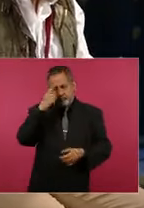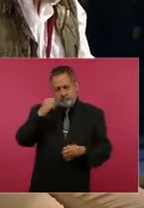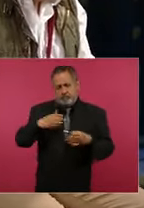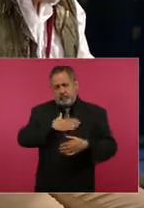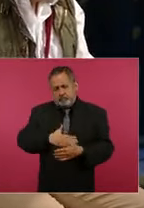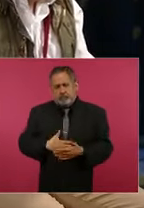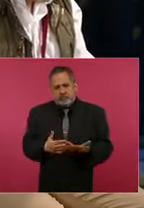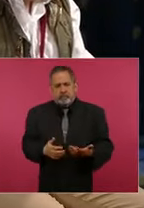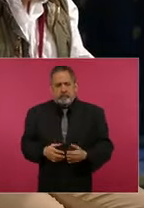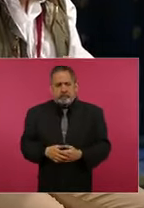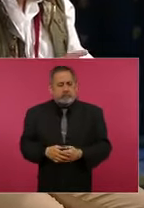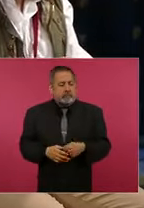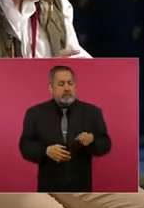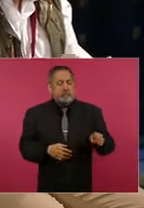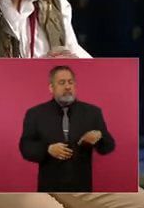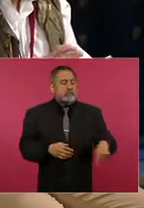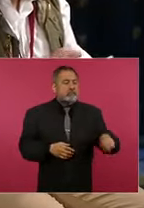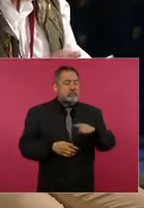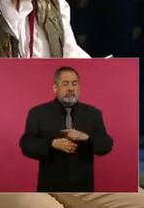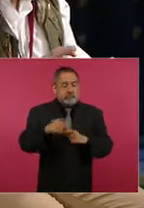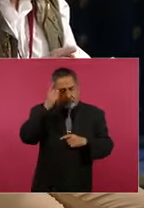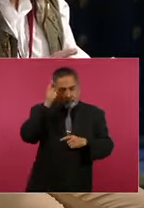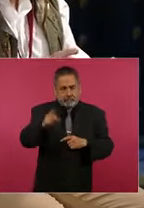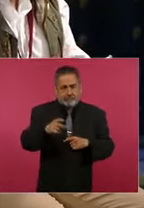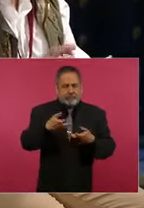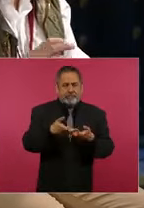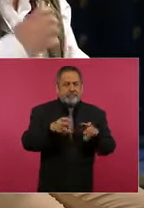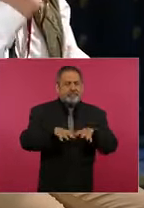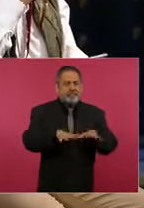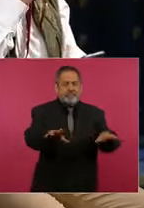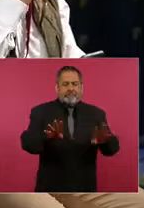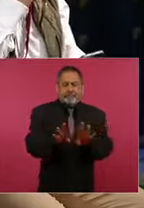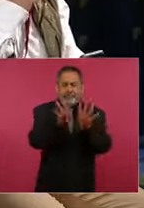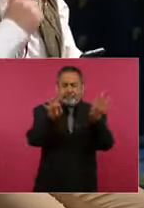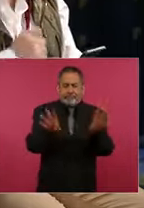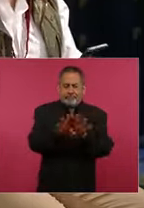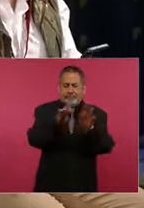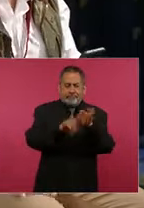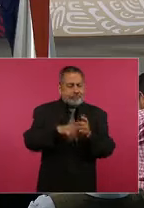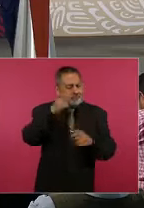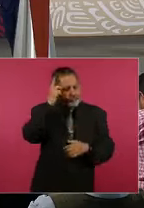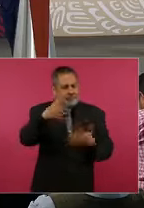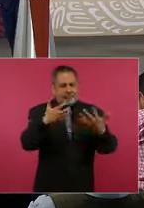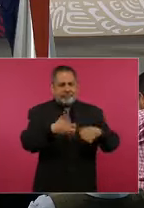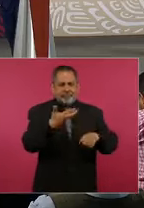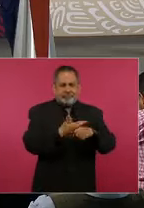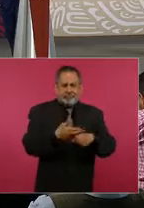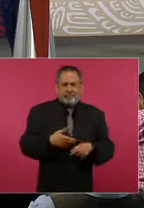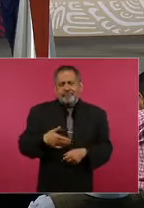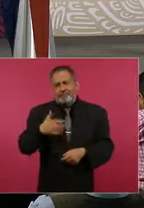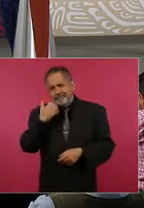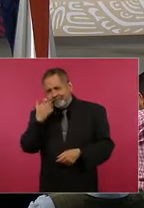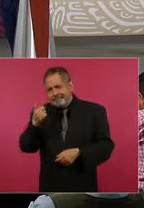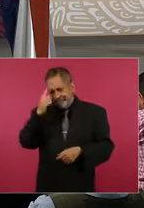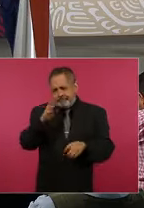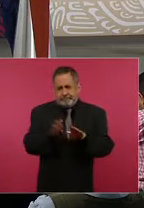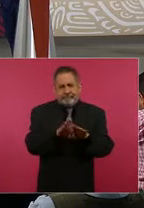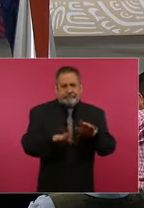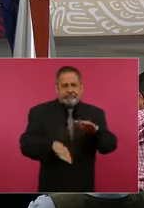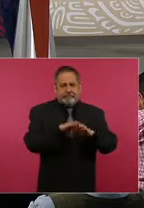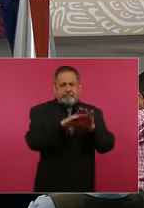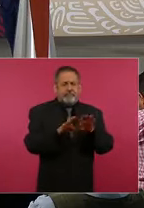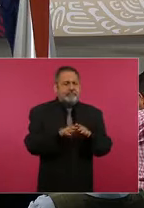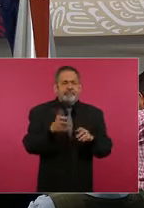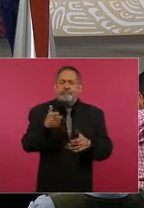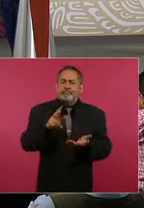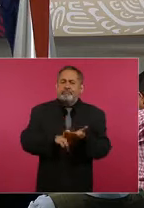que los dueños del tequila de las tierras hoy son peones de empresarios, quieren verlo de que haya un tope del